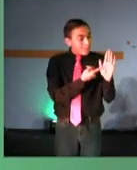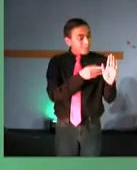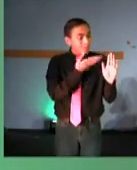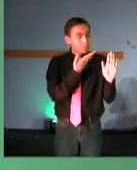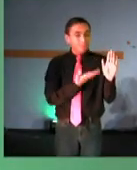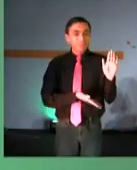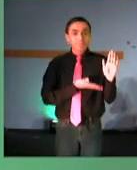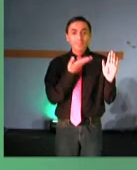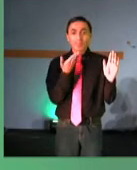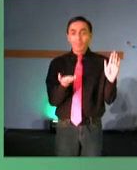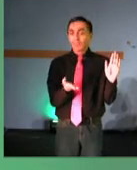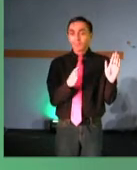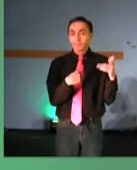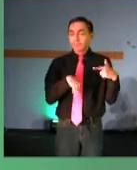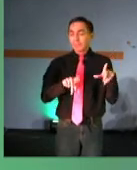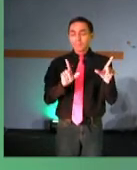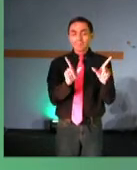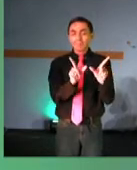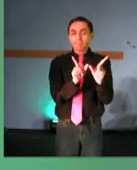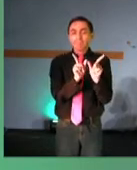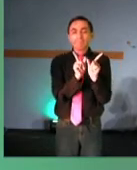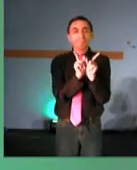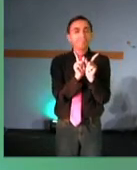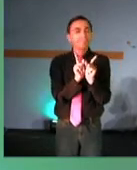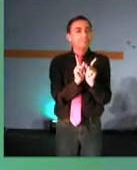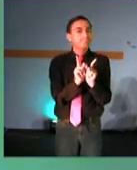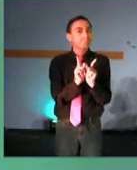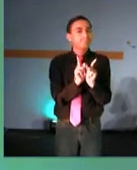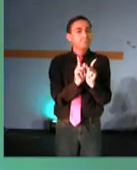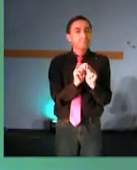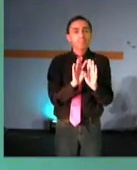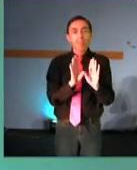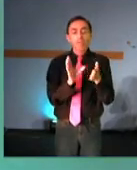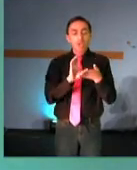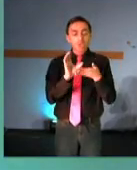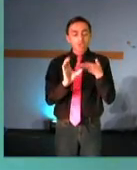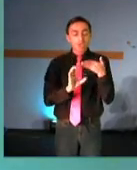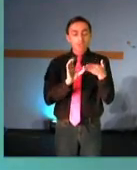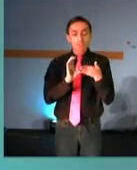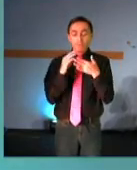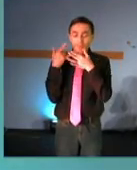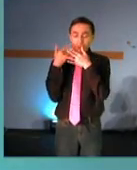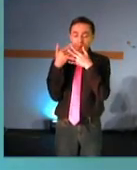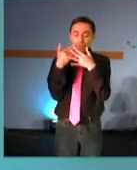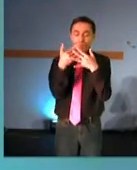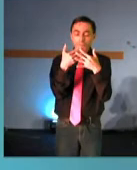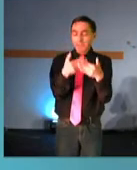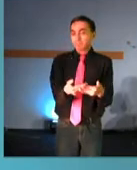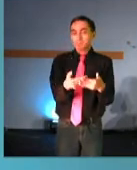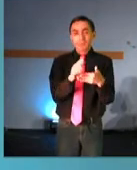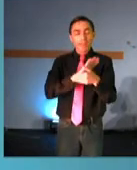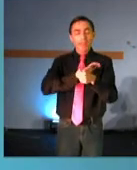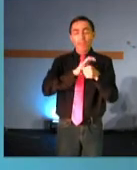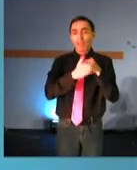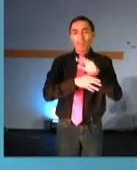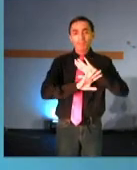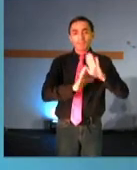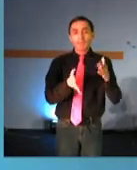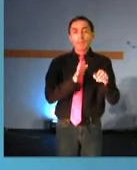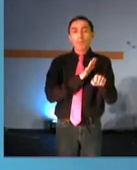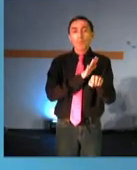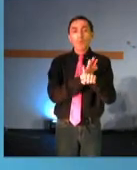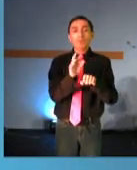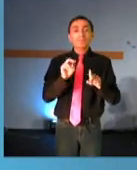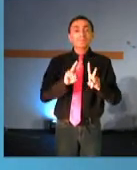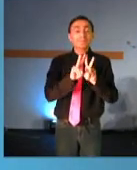de una cierta manera un ciclo en mi vida que es el tema del